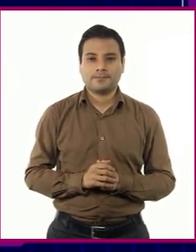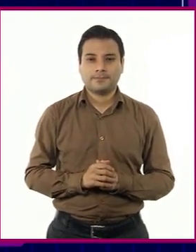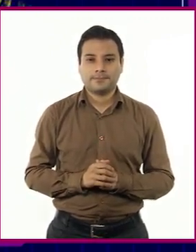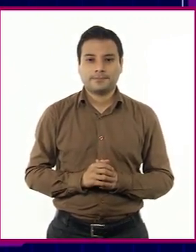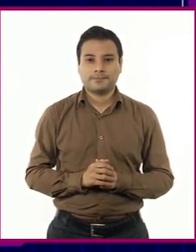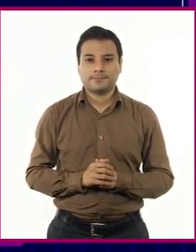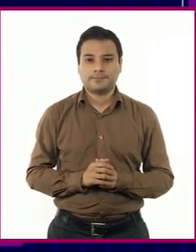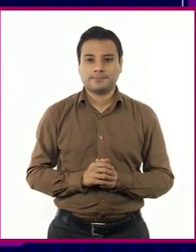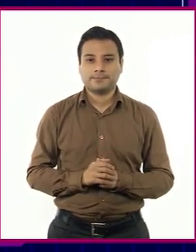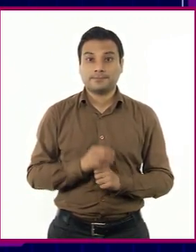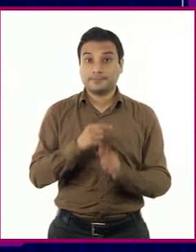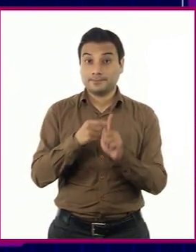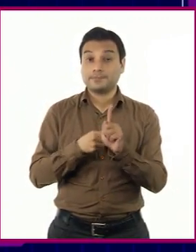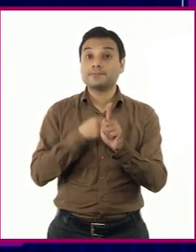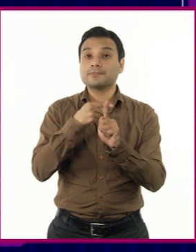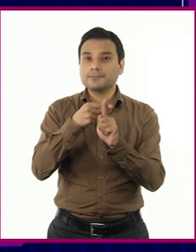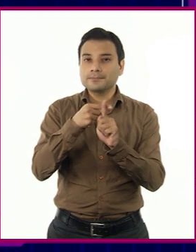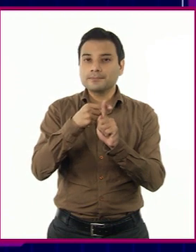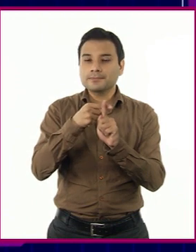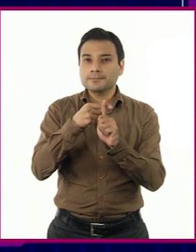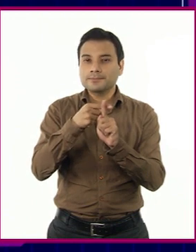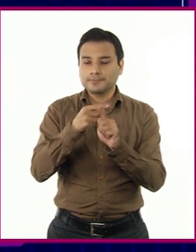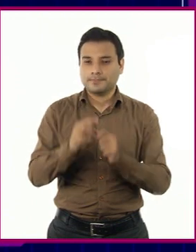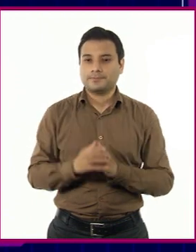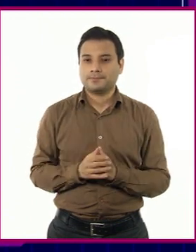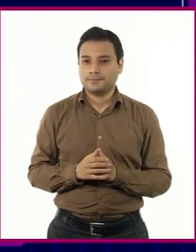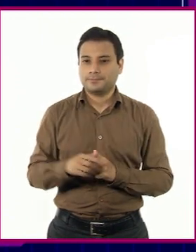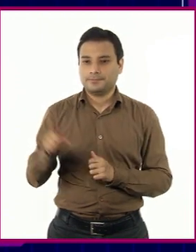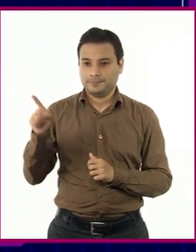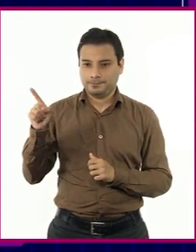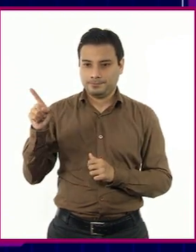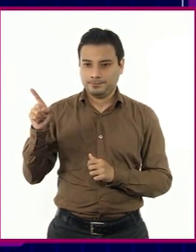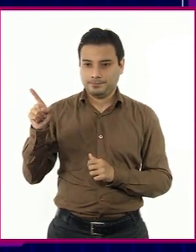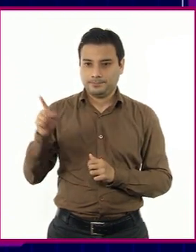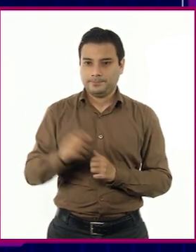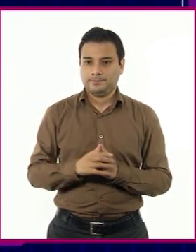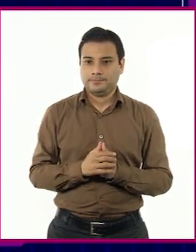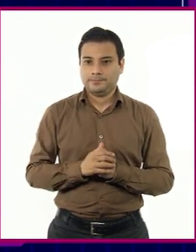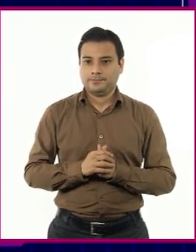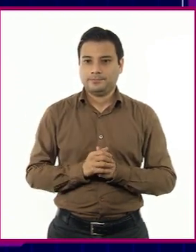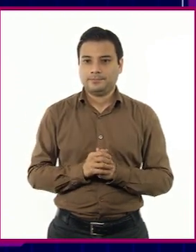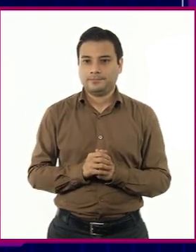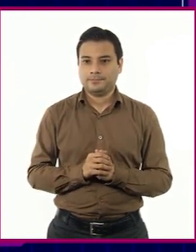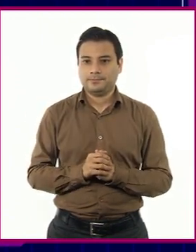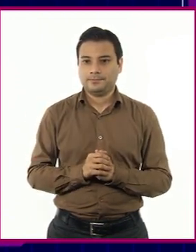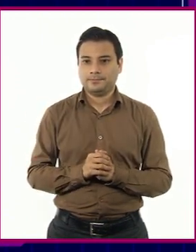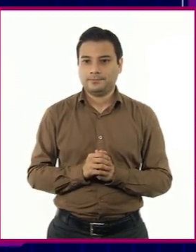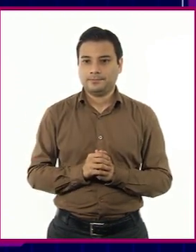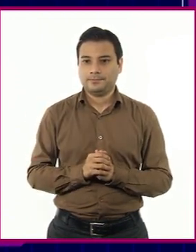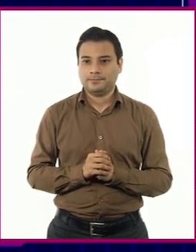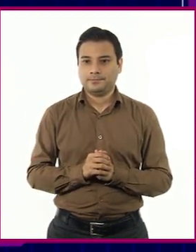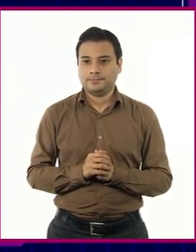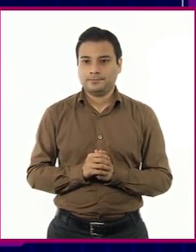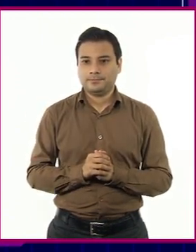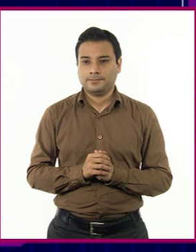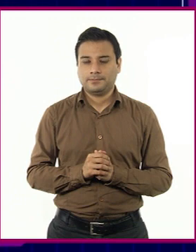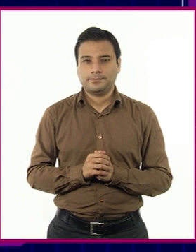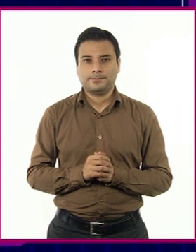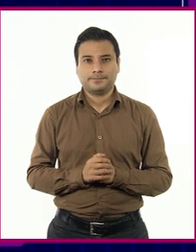2,833,333.33 más el valor absoluto de 3,200,000 menos